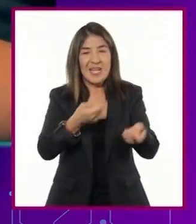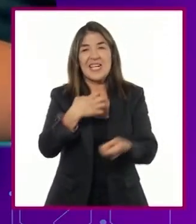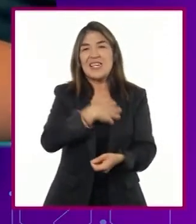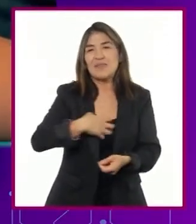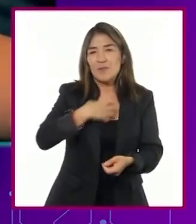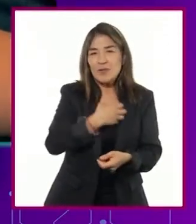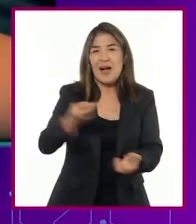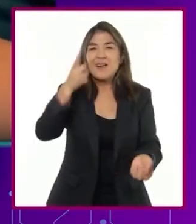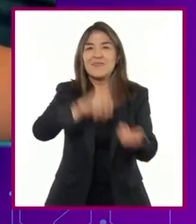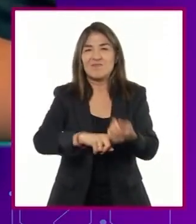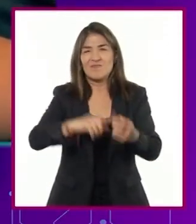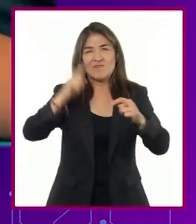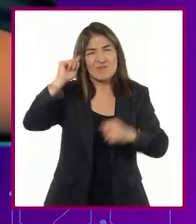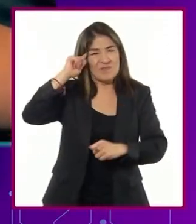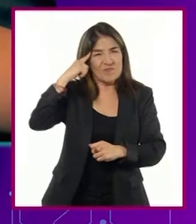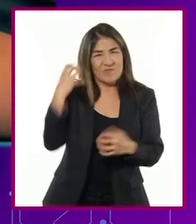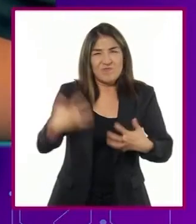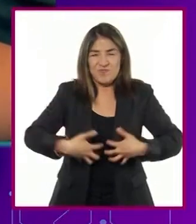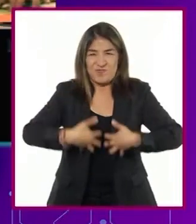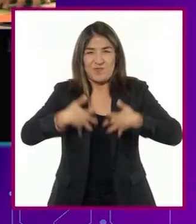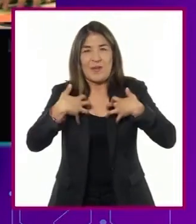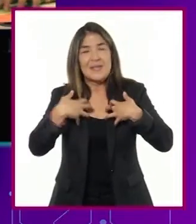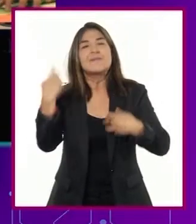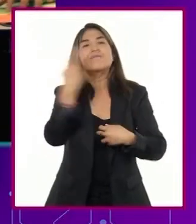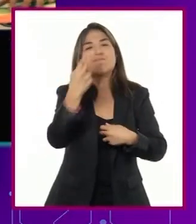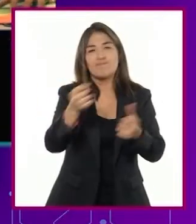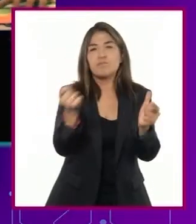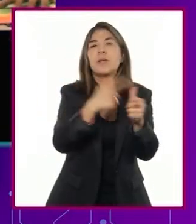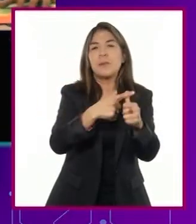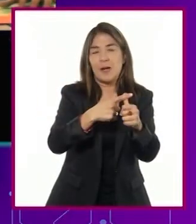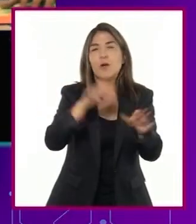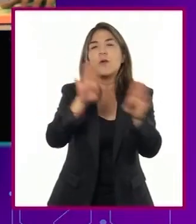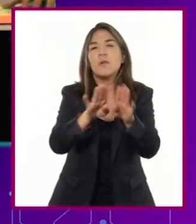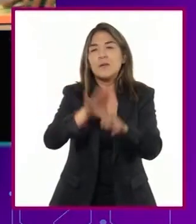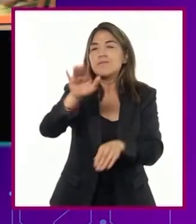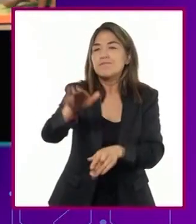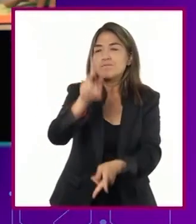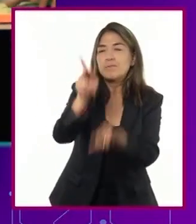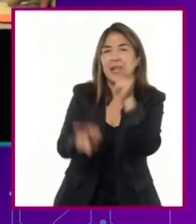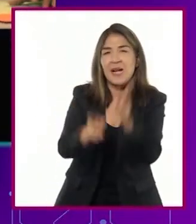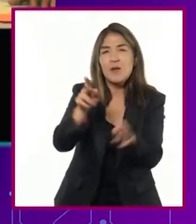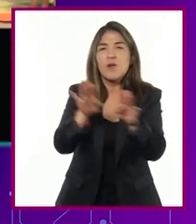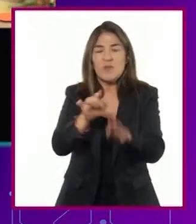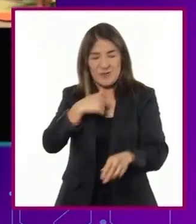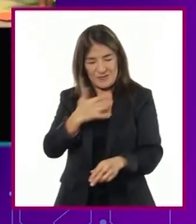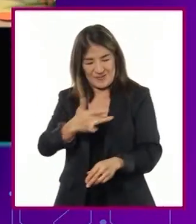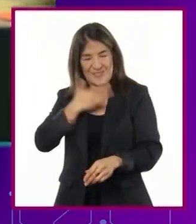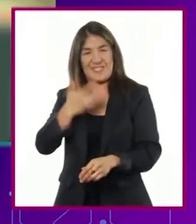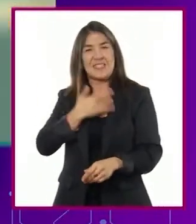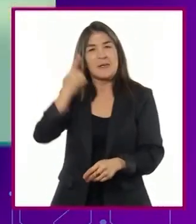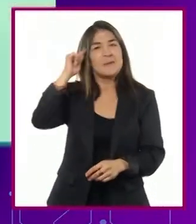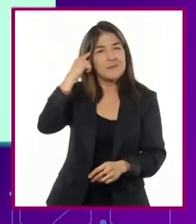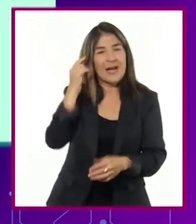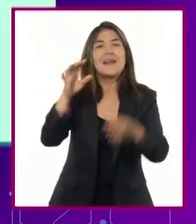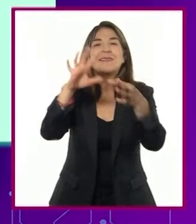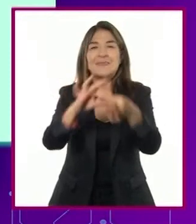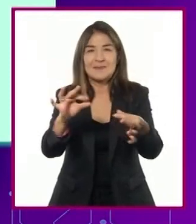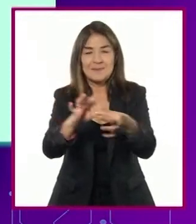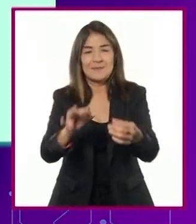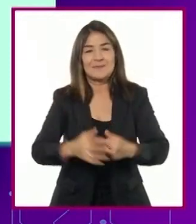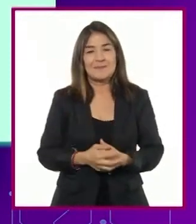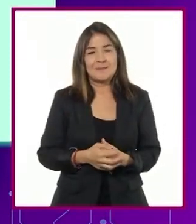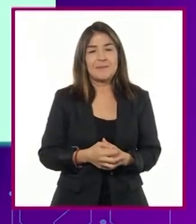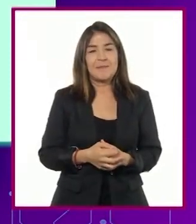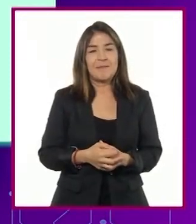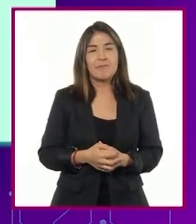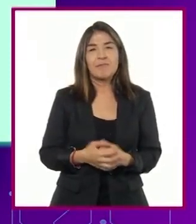enojo, necesitamos expresar lo que sentimos. Algunas herramientas con las que contamos son las siguientes.